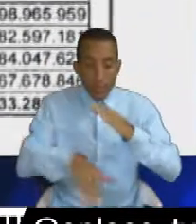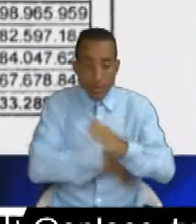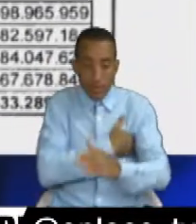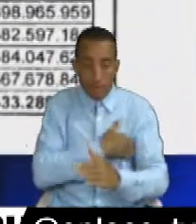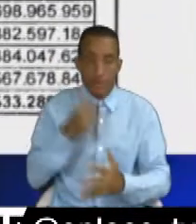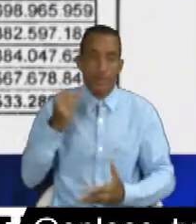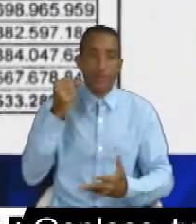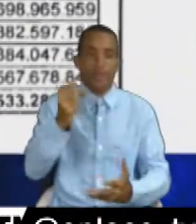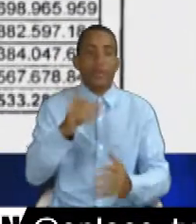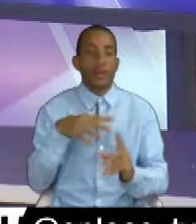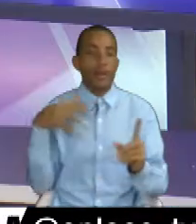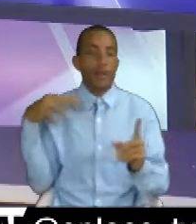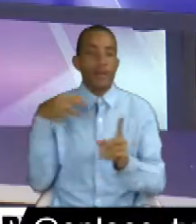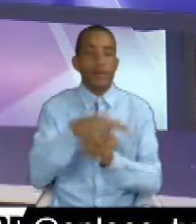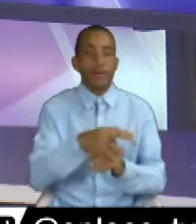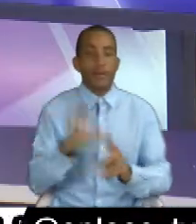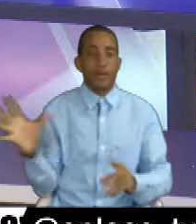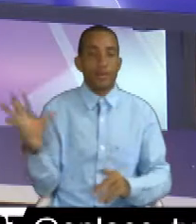del municipio.